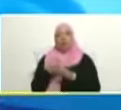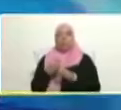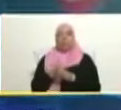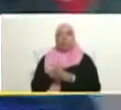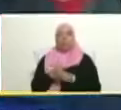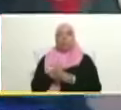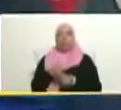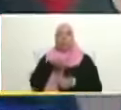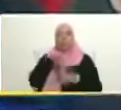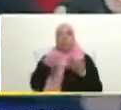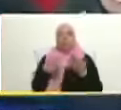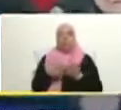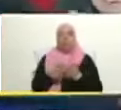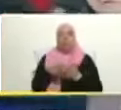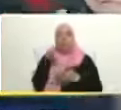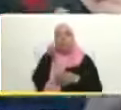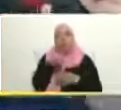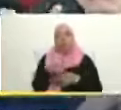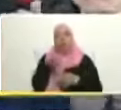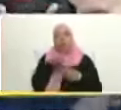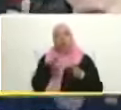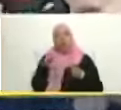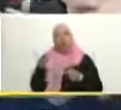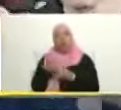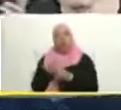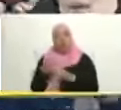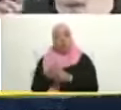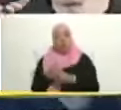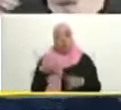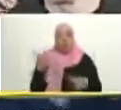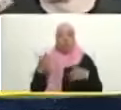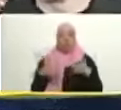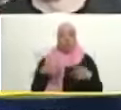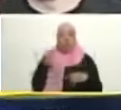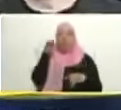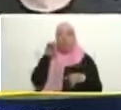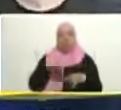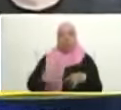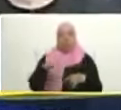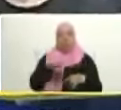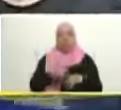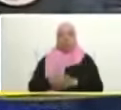las vecinas y los vecinos, articulados, articulados.